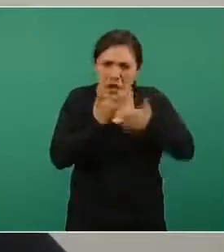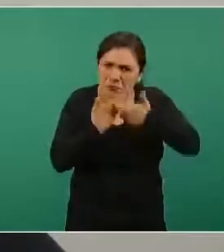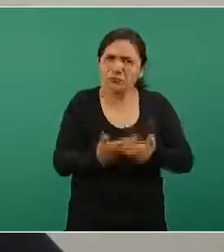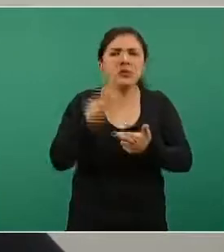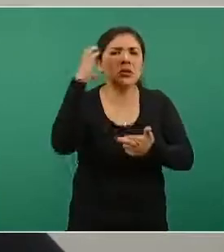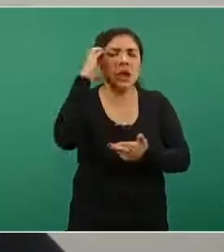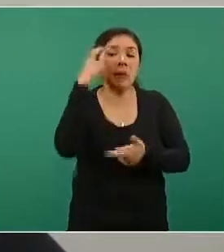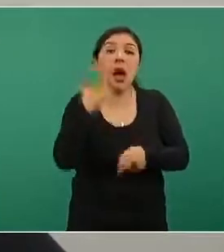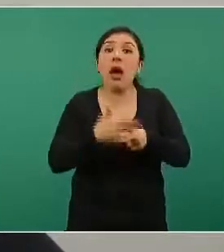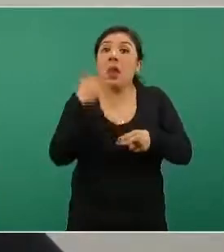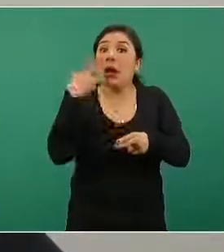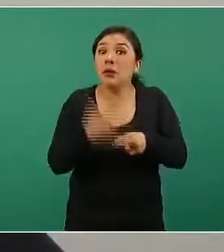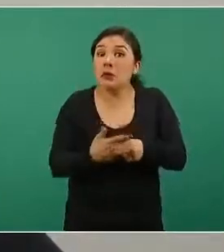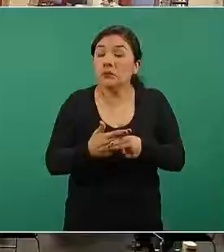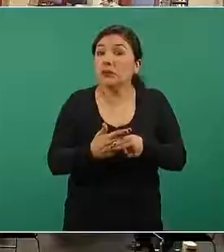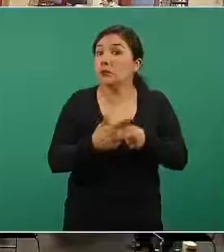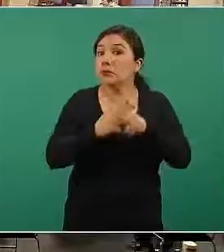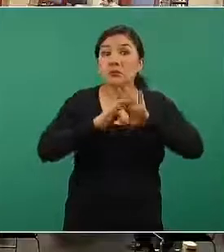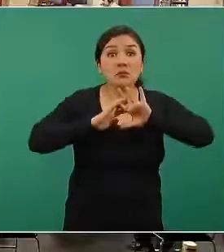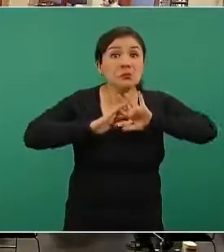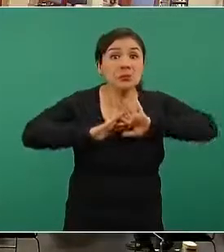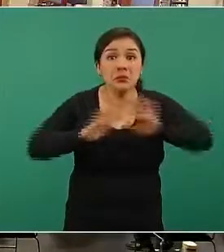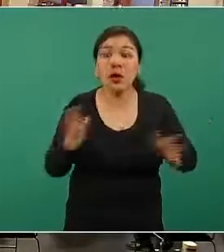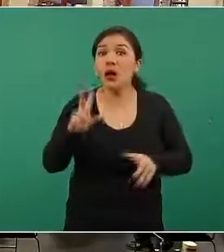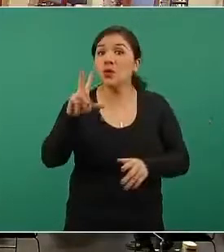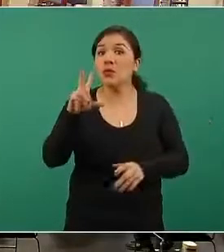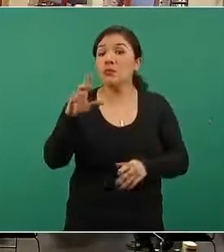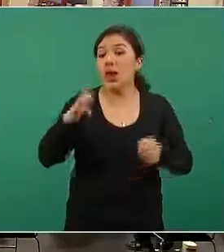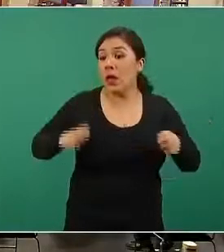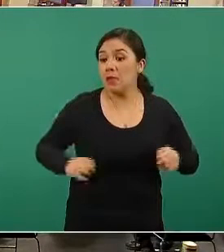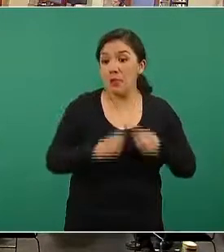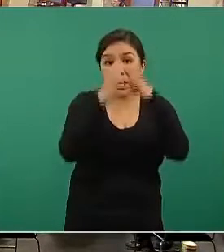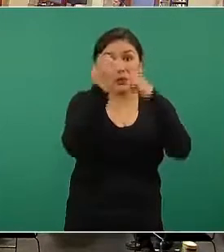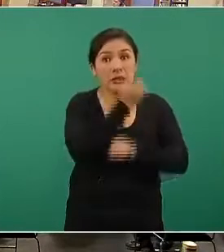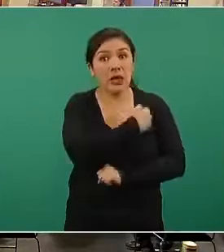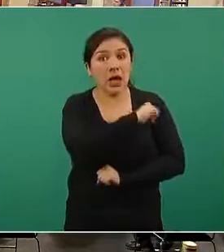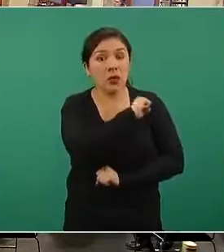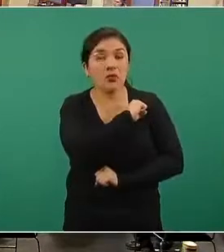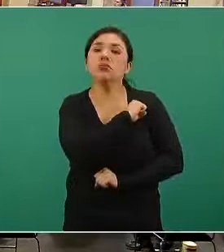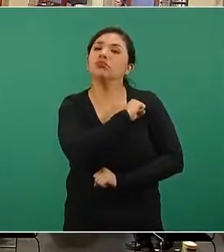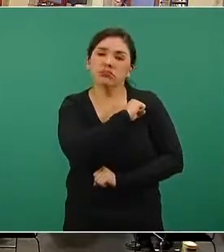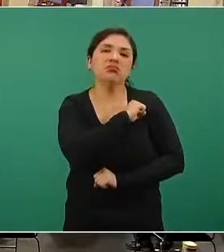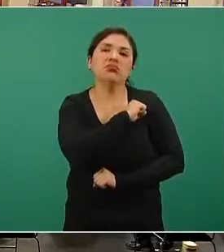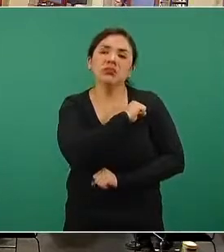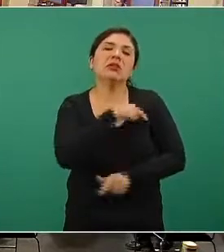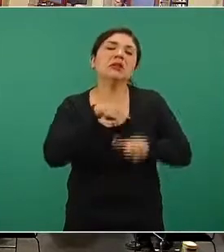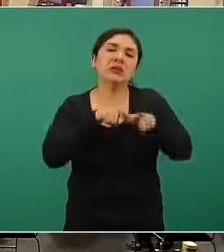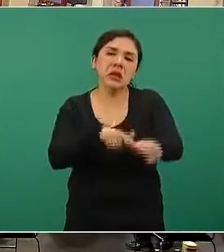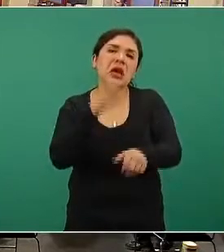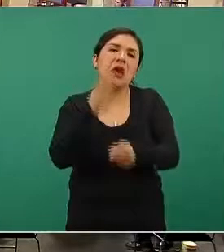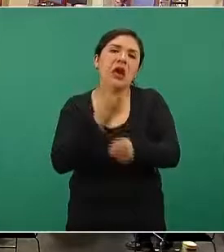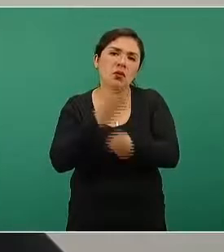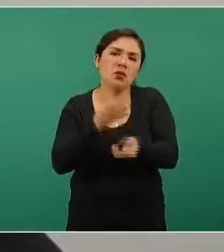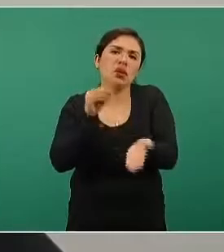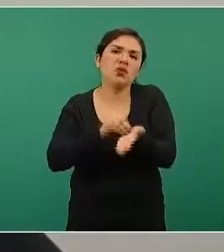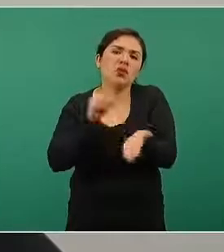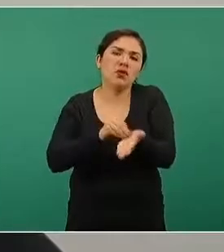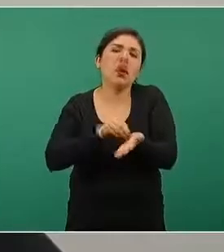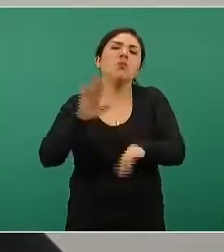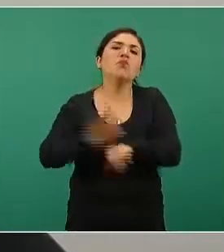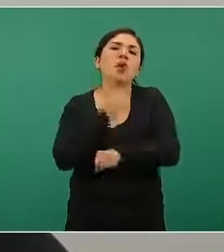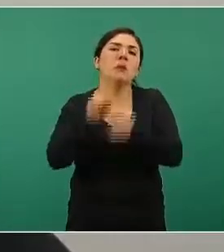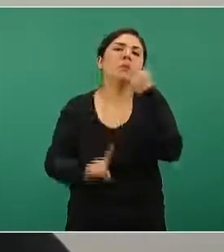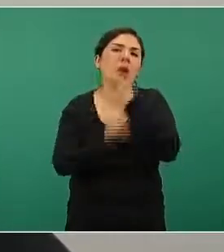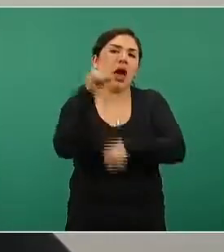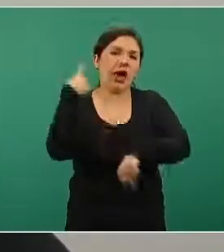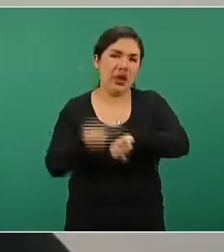hasta que obviamente no se haya terminado la emergencia sanitaria en la cual nos encontramos producto de esta